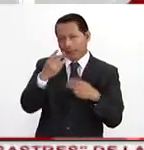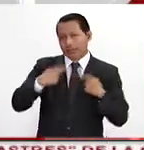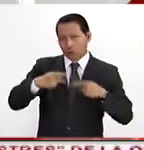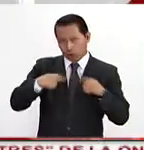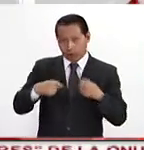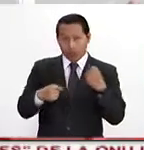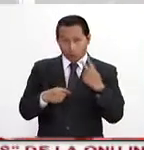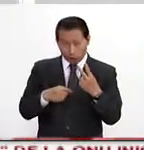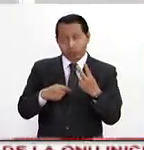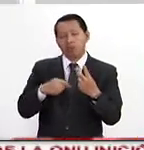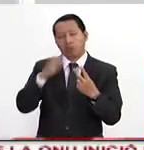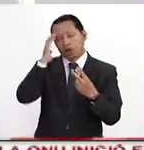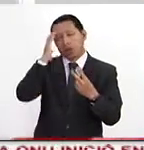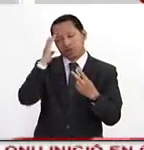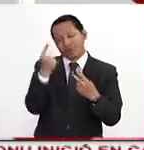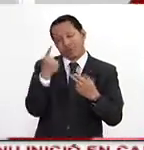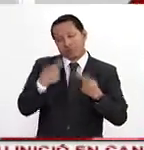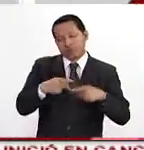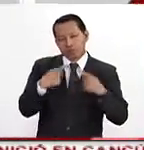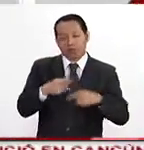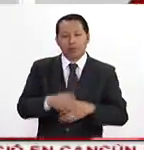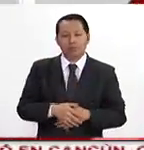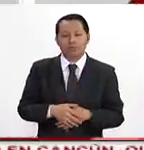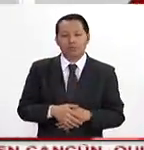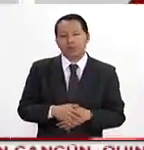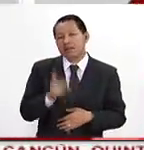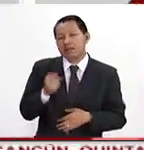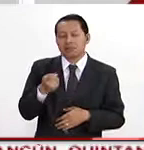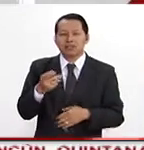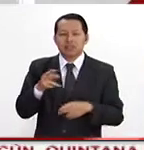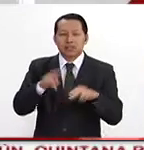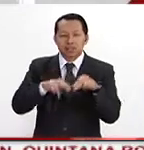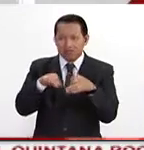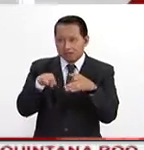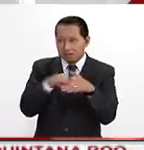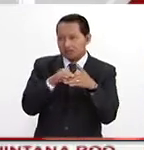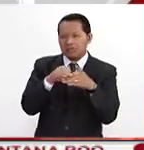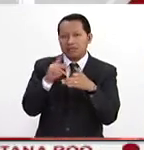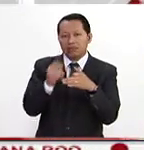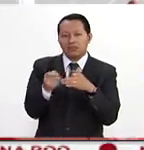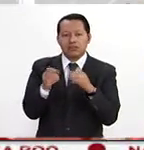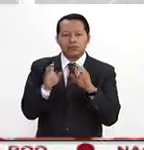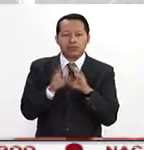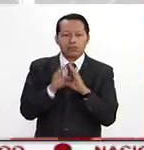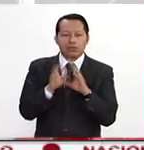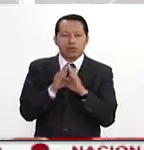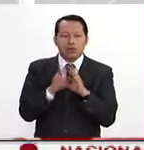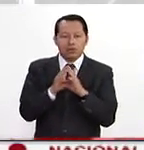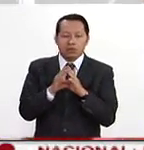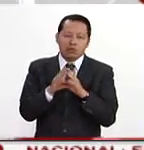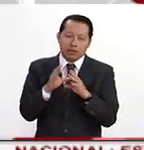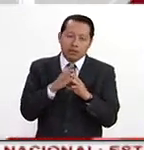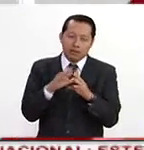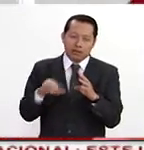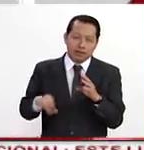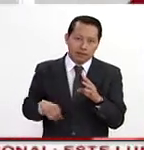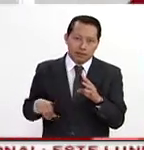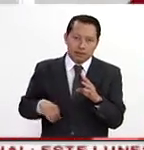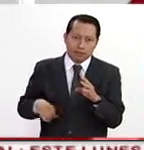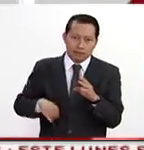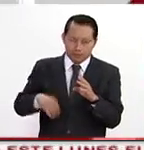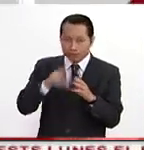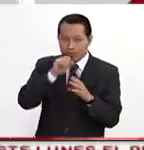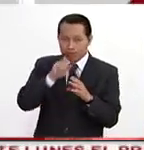conocen a una persona digamos un nivel de cercanía sería un algo interesante a